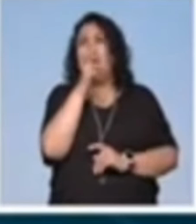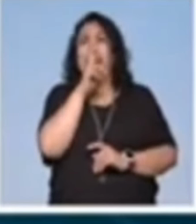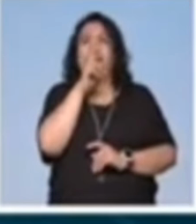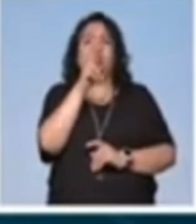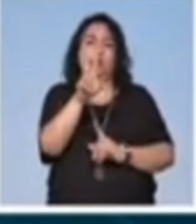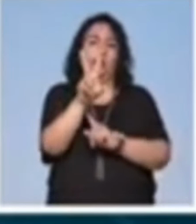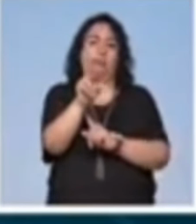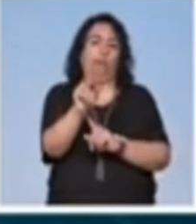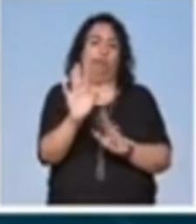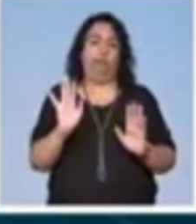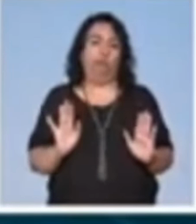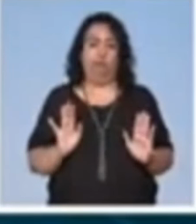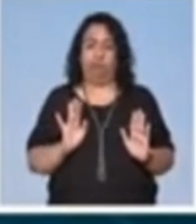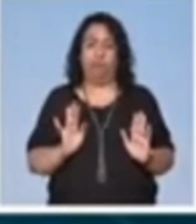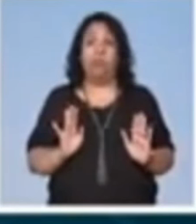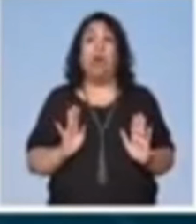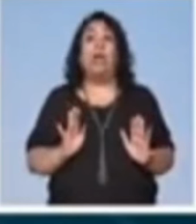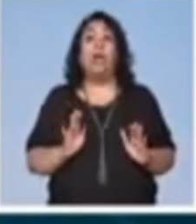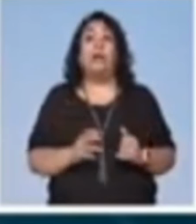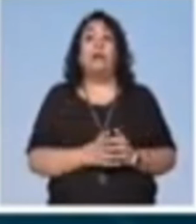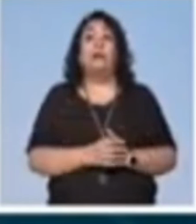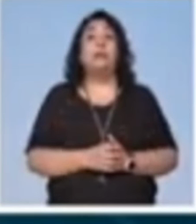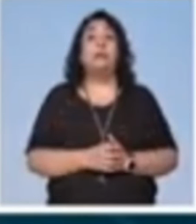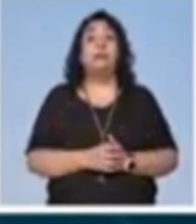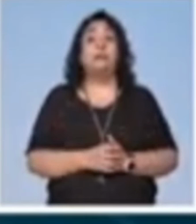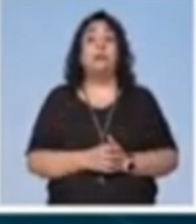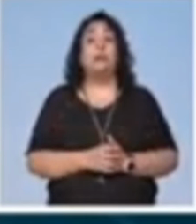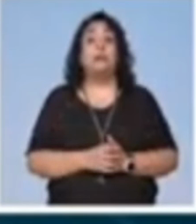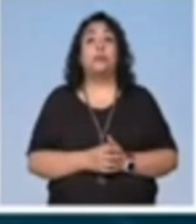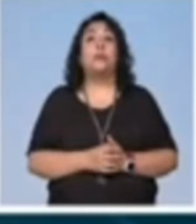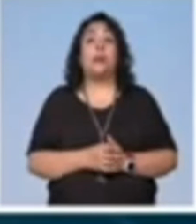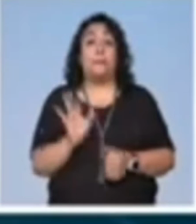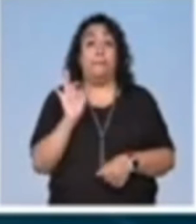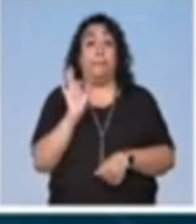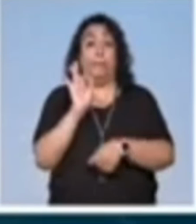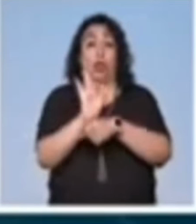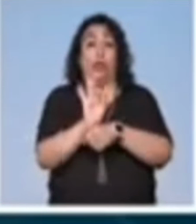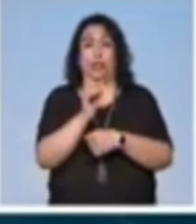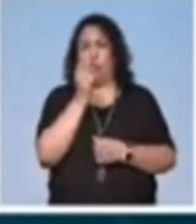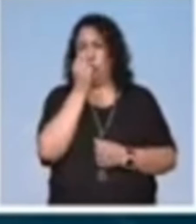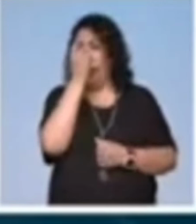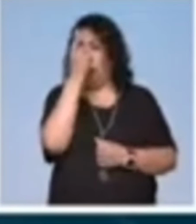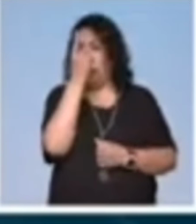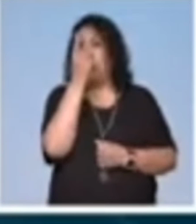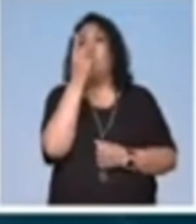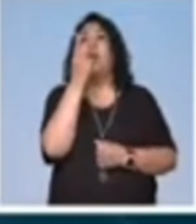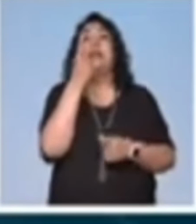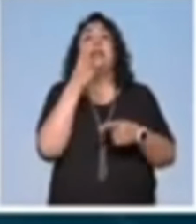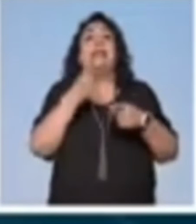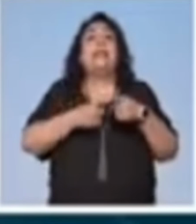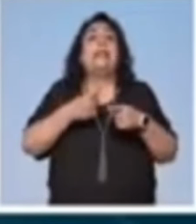corta es no. ¿Por qué? Porque la protección autoral reside